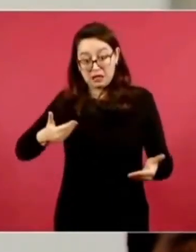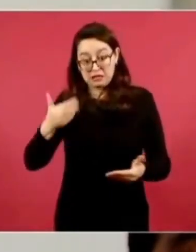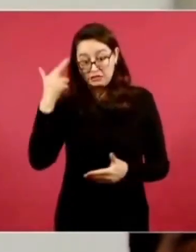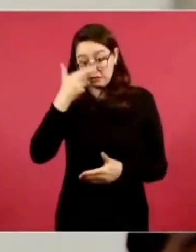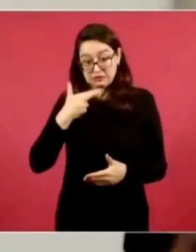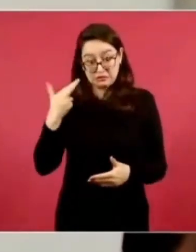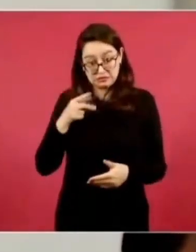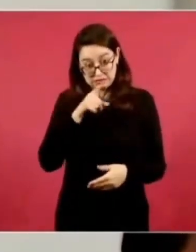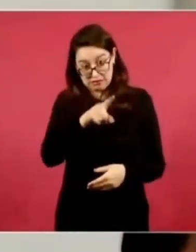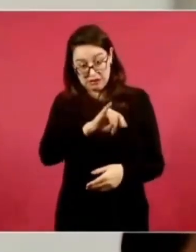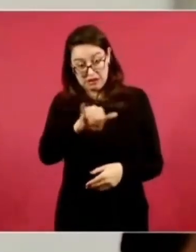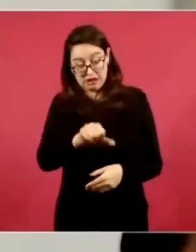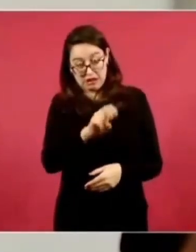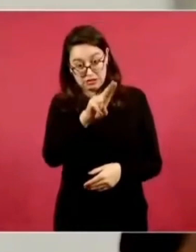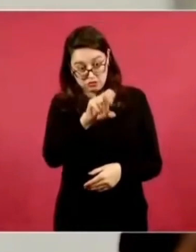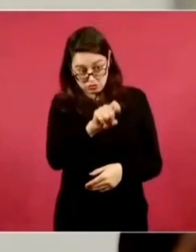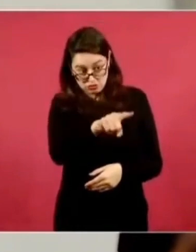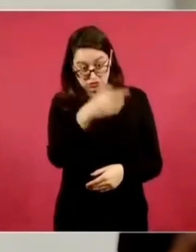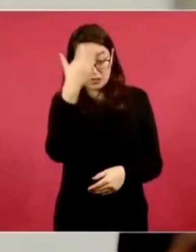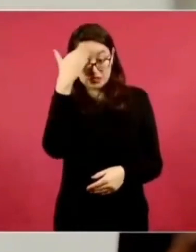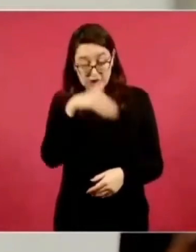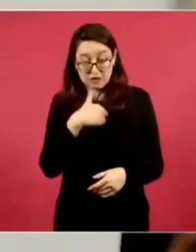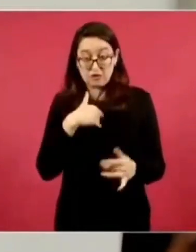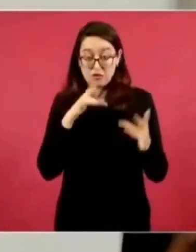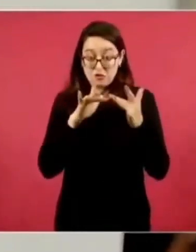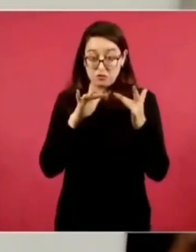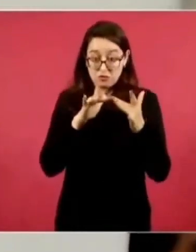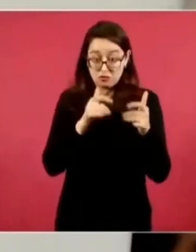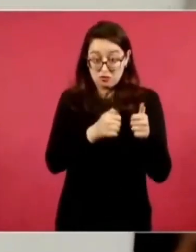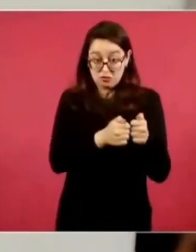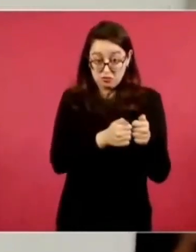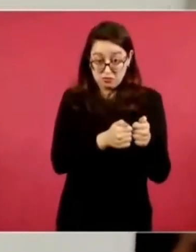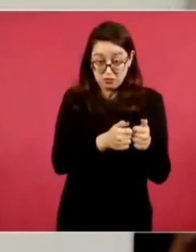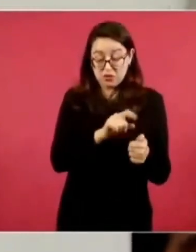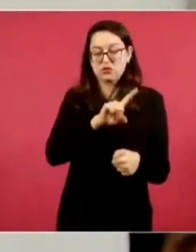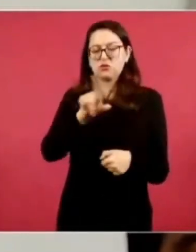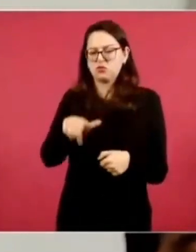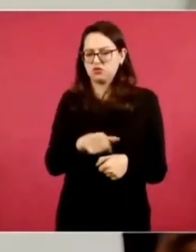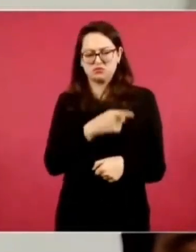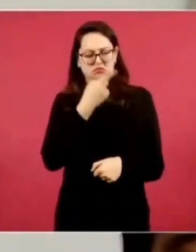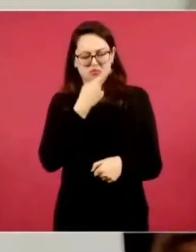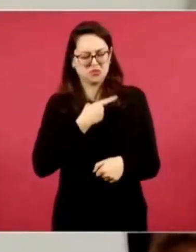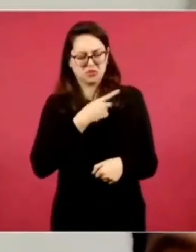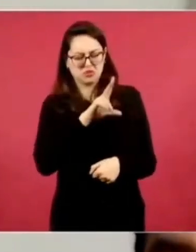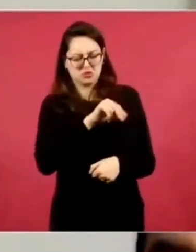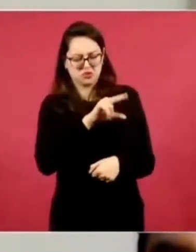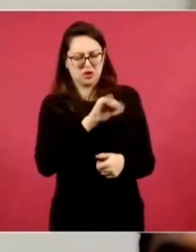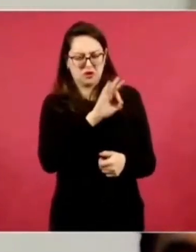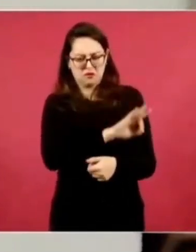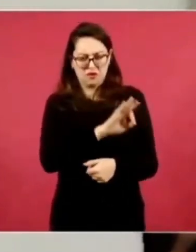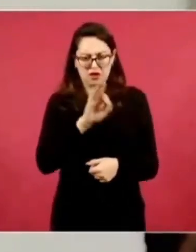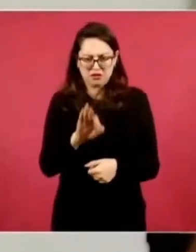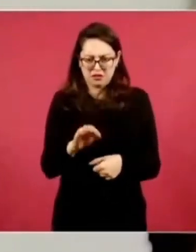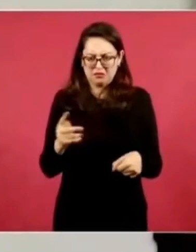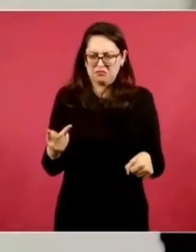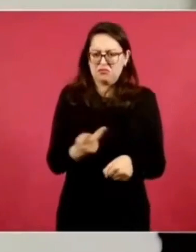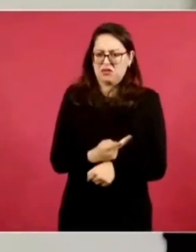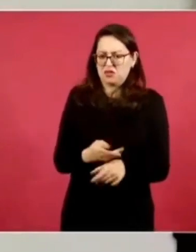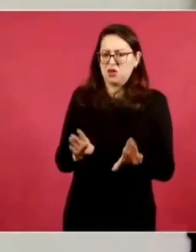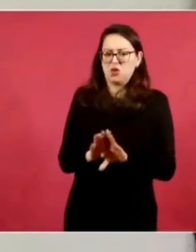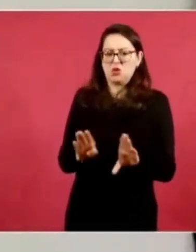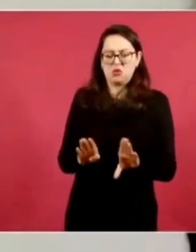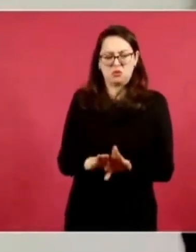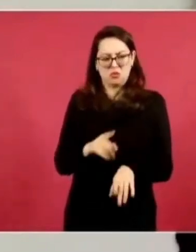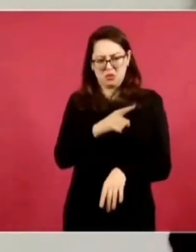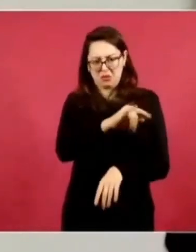sabe. Yo me comuniqué con él por mensaje y inmediatamente se me dieron las fechas. La pregunta es, ¿se brincan al vocero